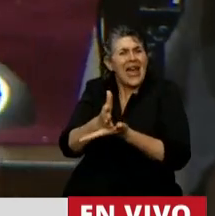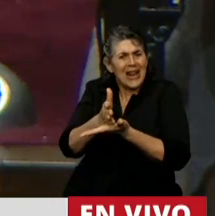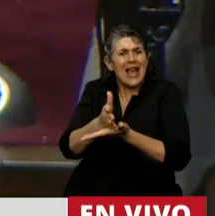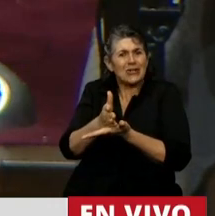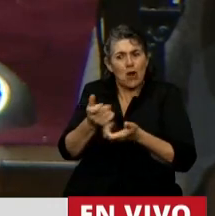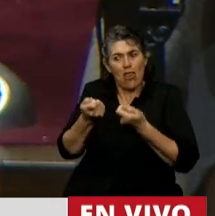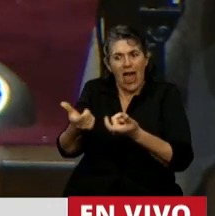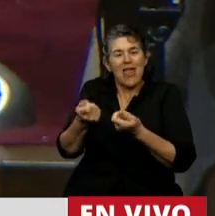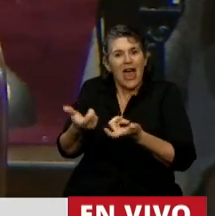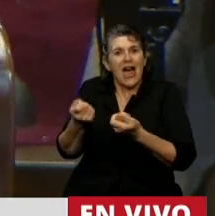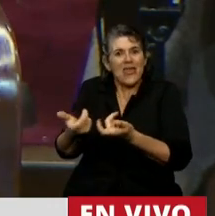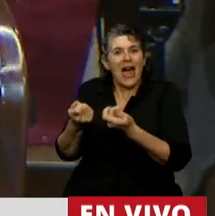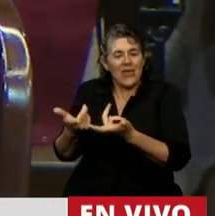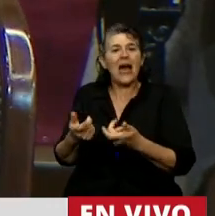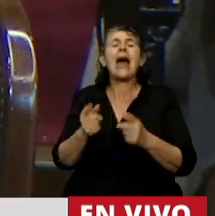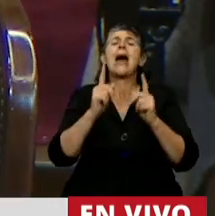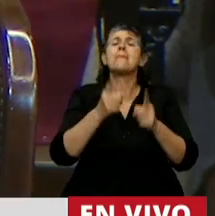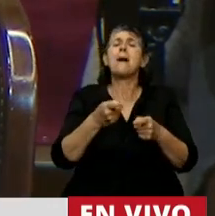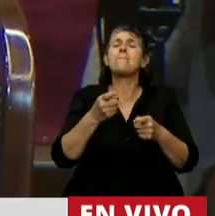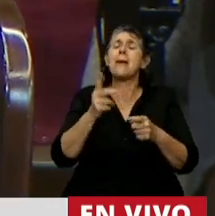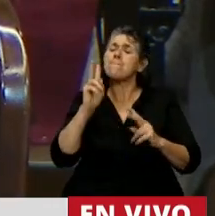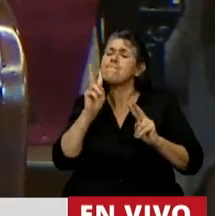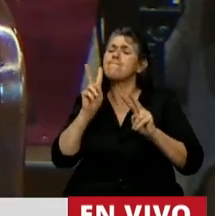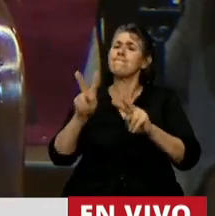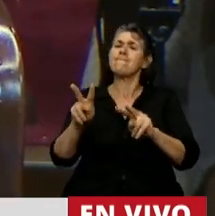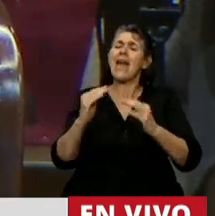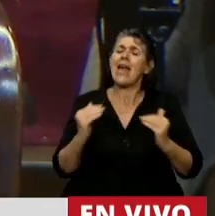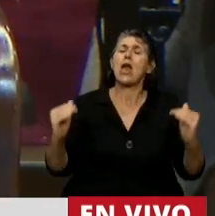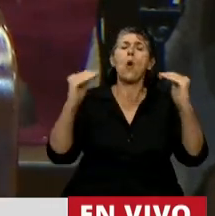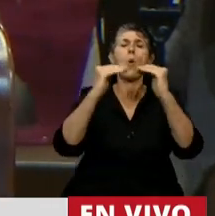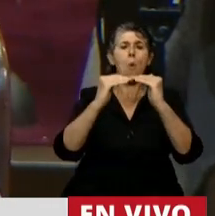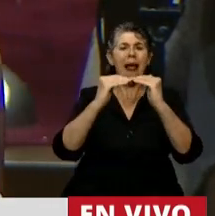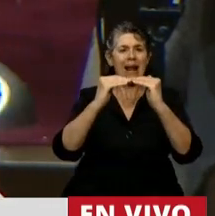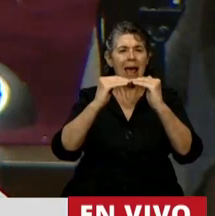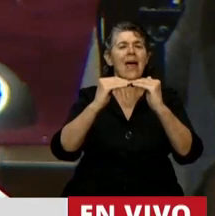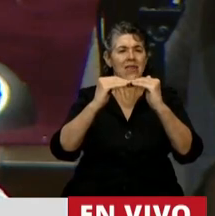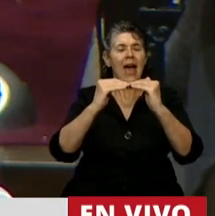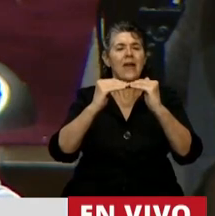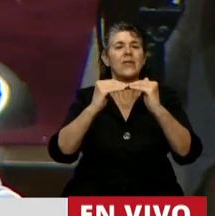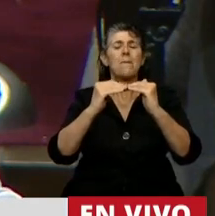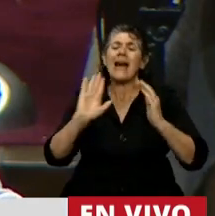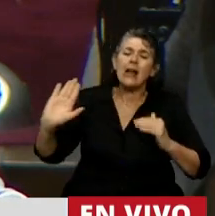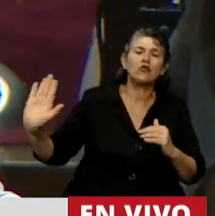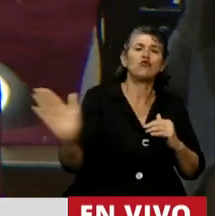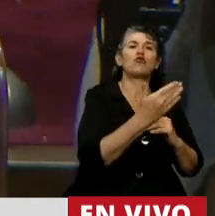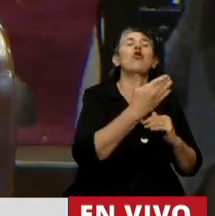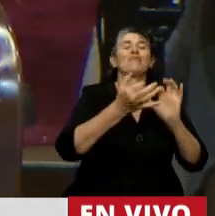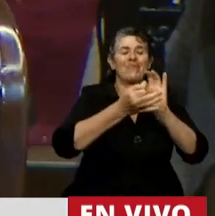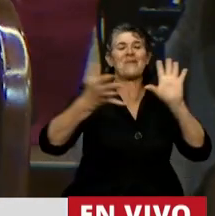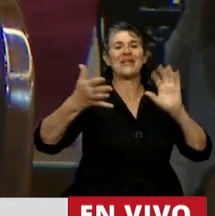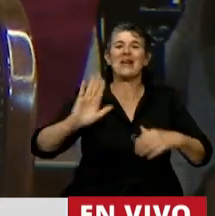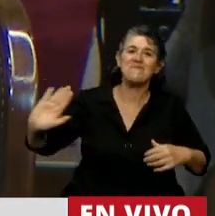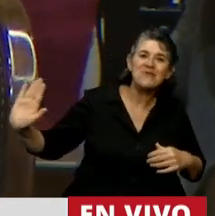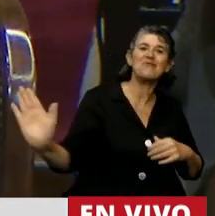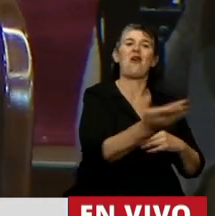la igualdad y la libertad como pilares fundamentales de nuestra convivencia democrática. Como